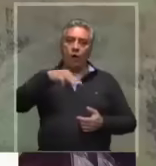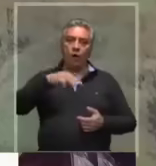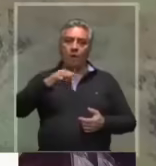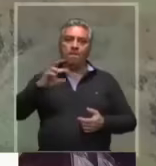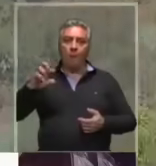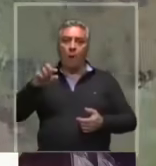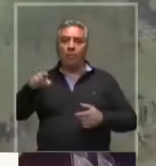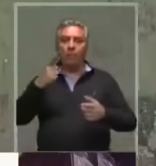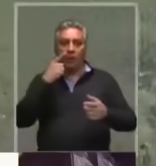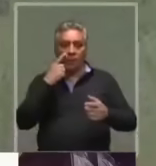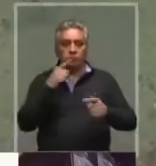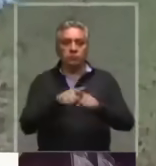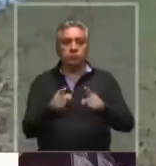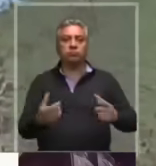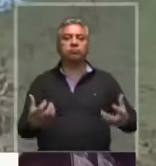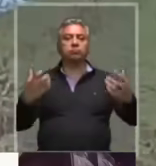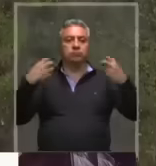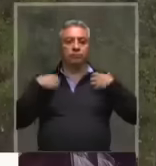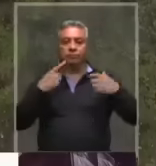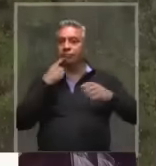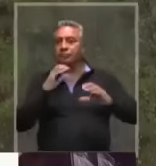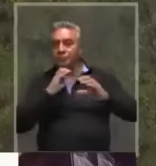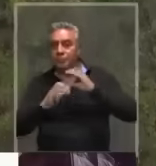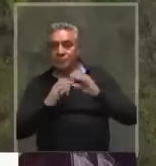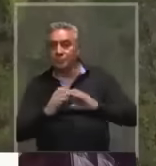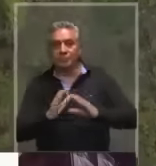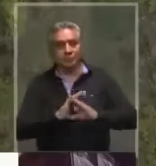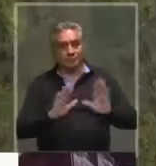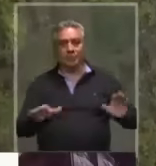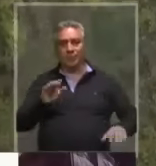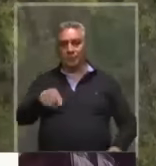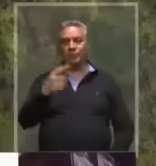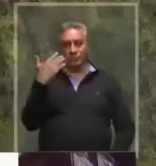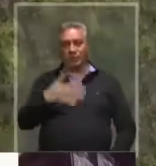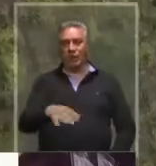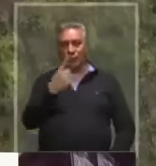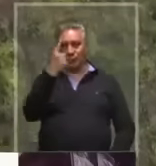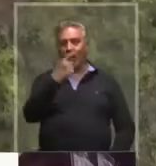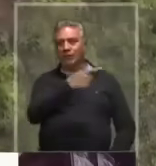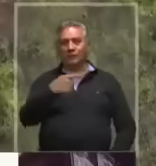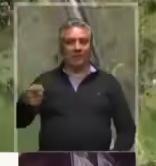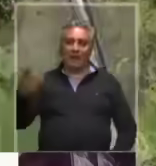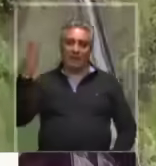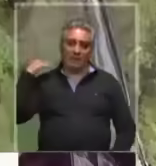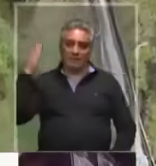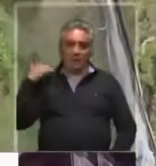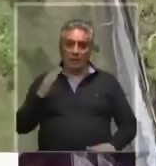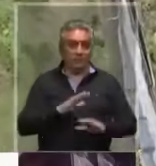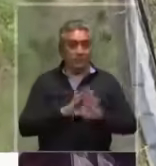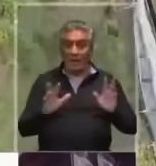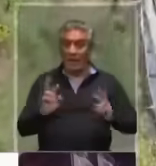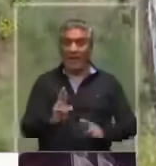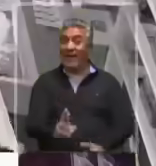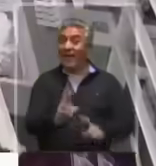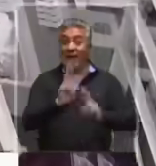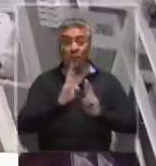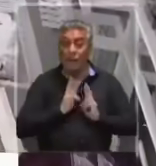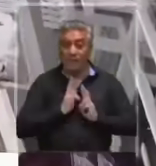los antecedentes exhibidos acá están en sus manos desde la semana pasada, no hemos tenido ningún tipo de respuesta de